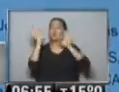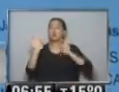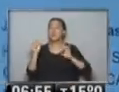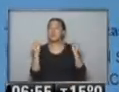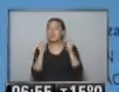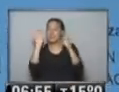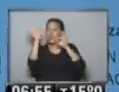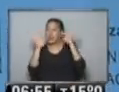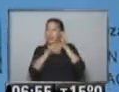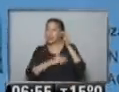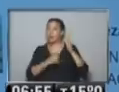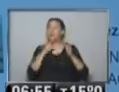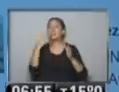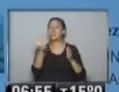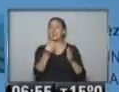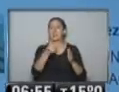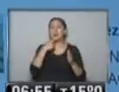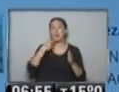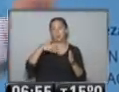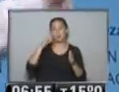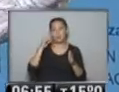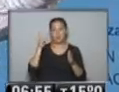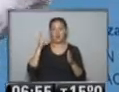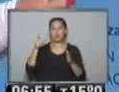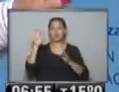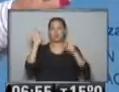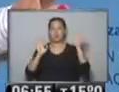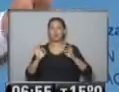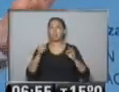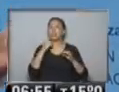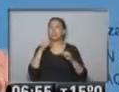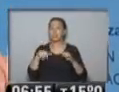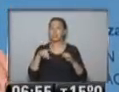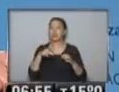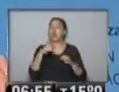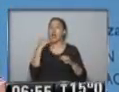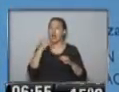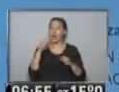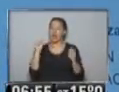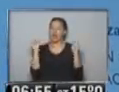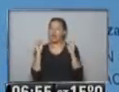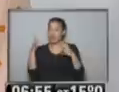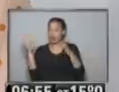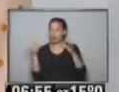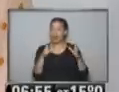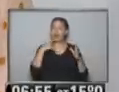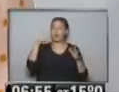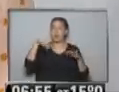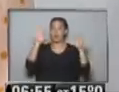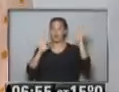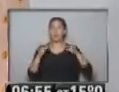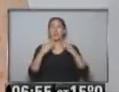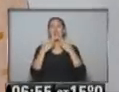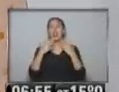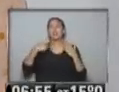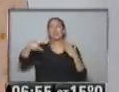nieve. Para el sábado es mayor la probabilidad. Entra ahí un frente que te va a dar algo de nieve. Patricia, querida. Gracias a